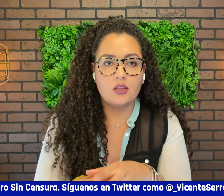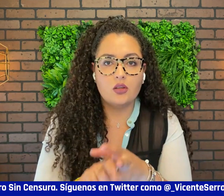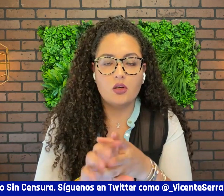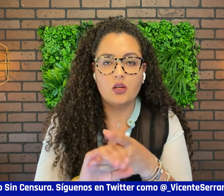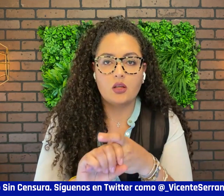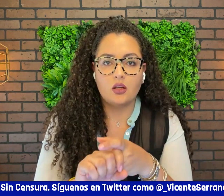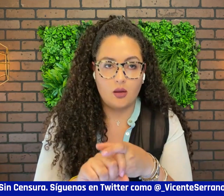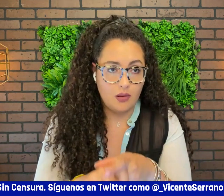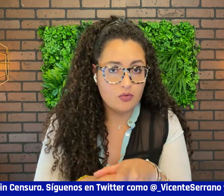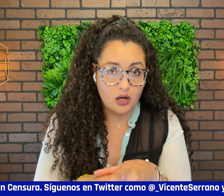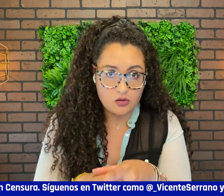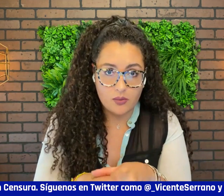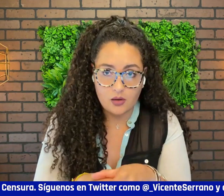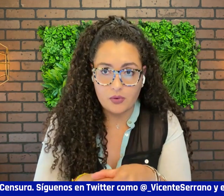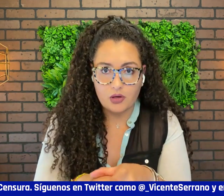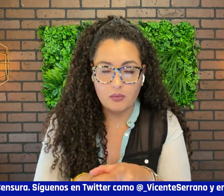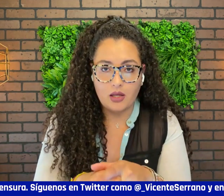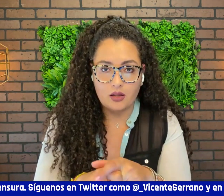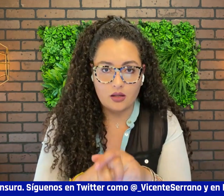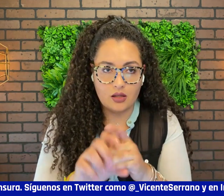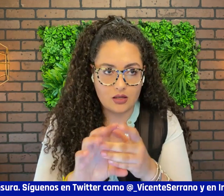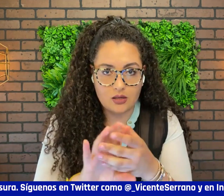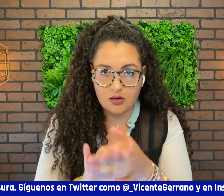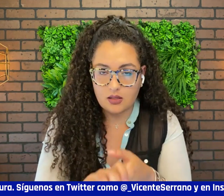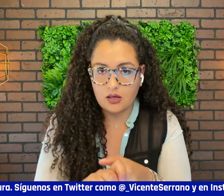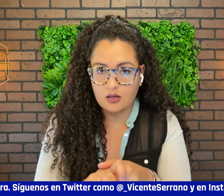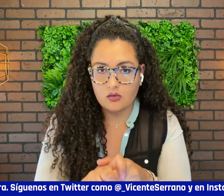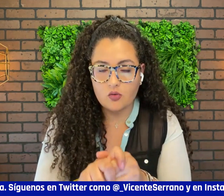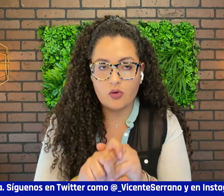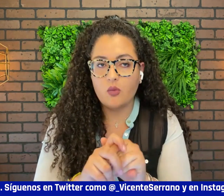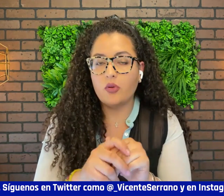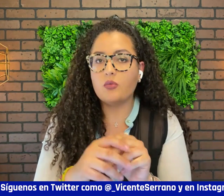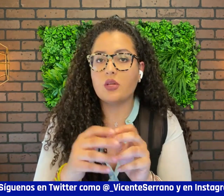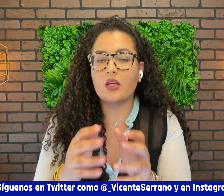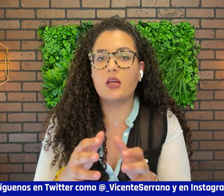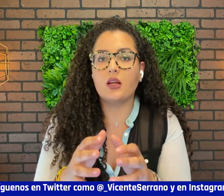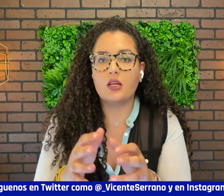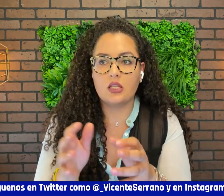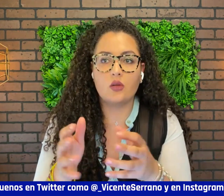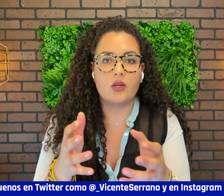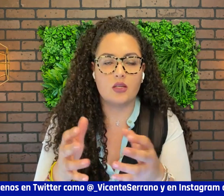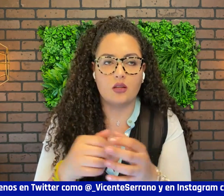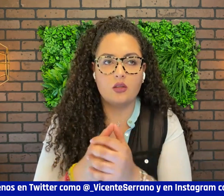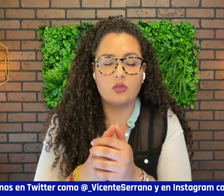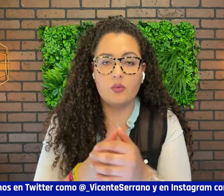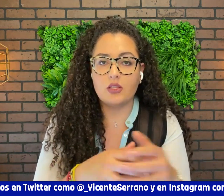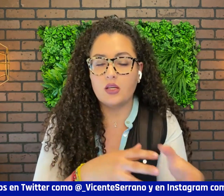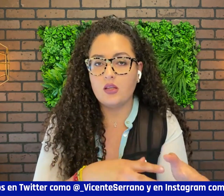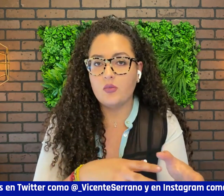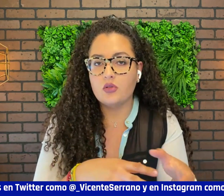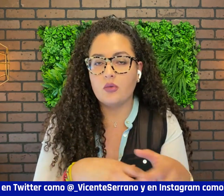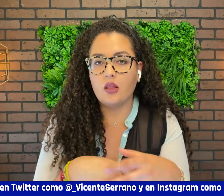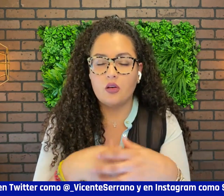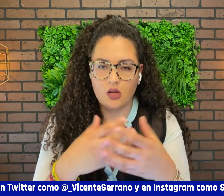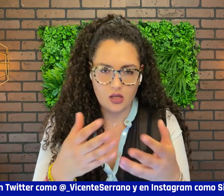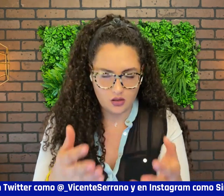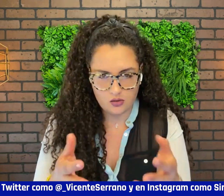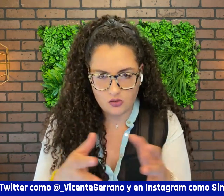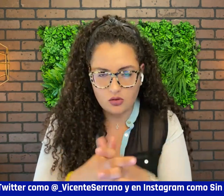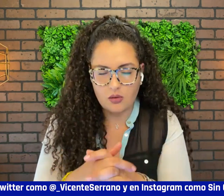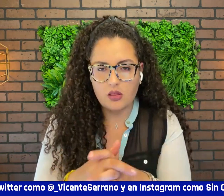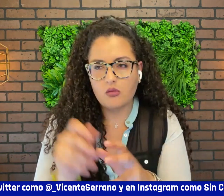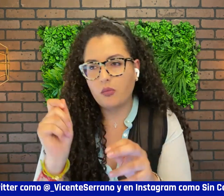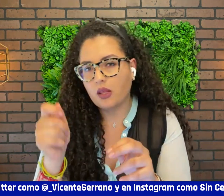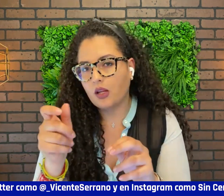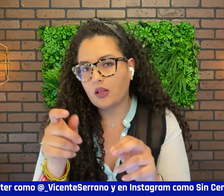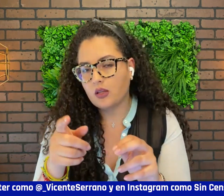estamos diciendo? Que vamos a resolver el problema, que se van a entregar resultados, pero no podemos seguir estando así. Entonces el presidente López Obrador